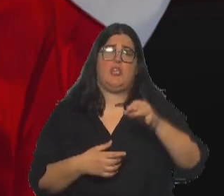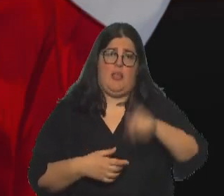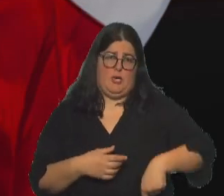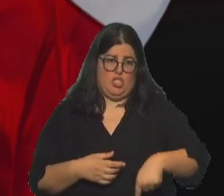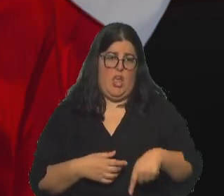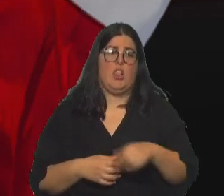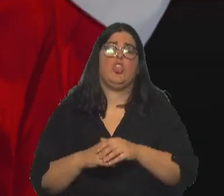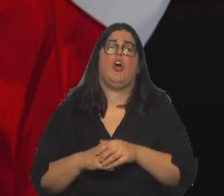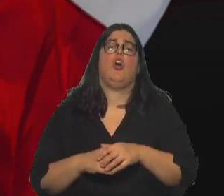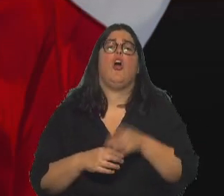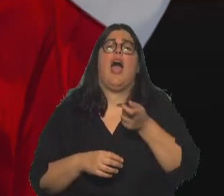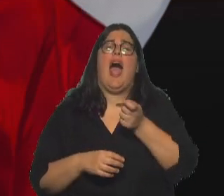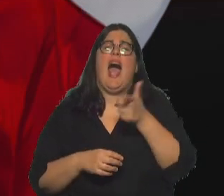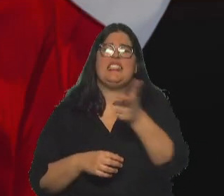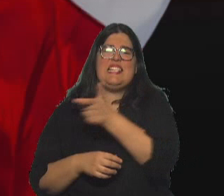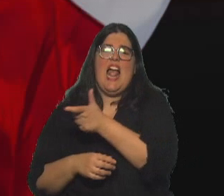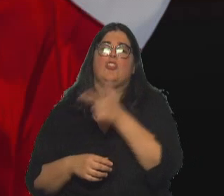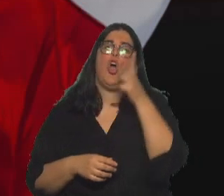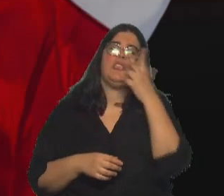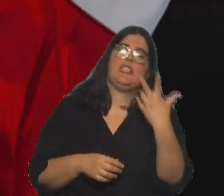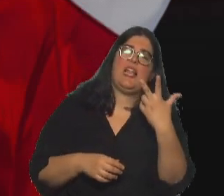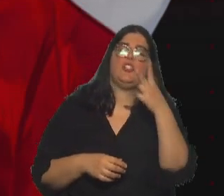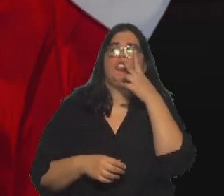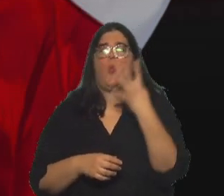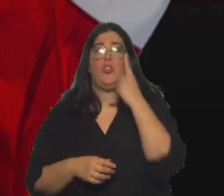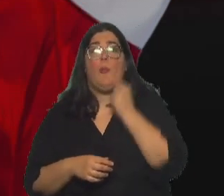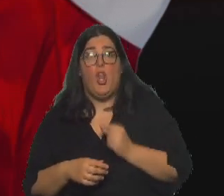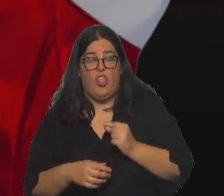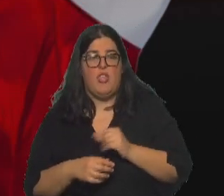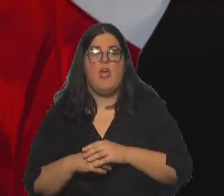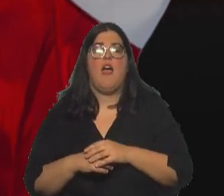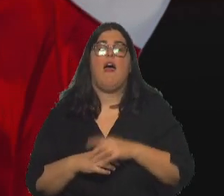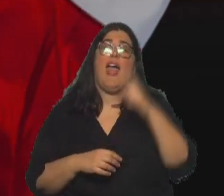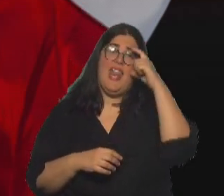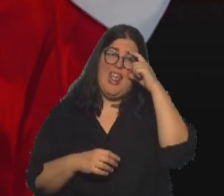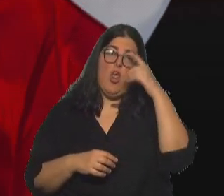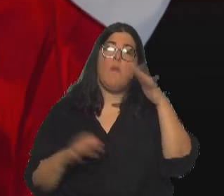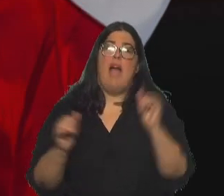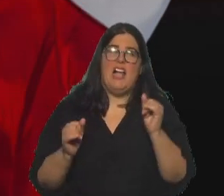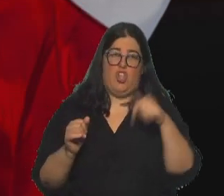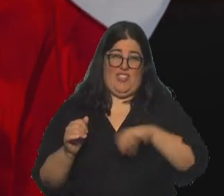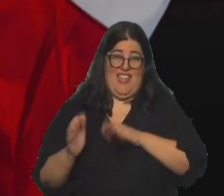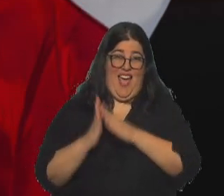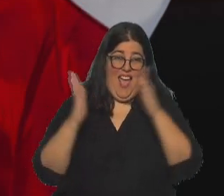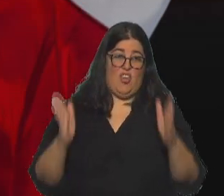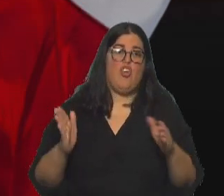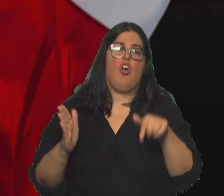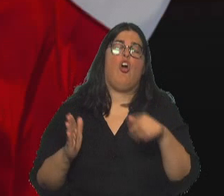80% y los asesinatos 83 a 84 por día. Y entre enero a mayo de 2023,